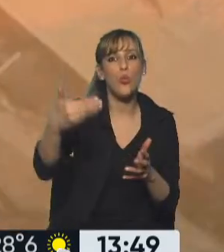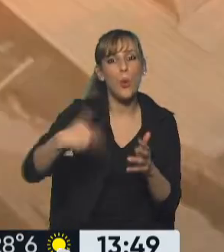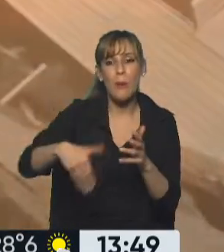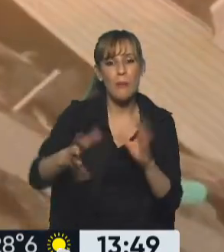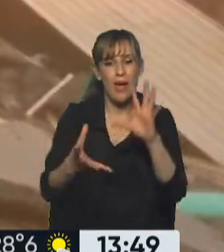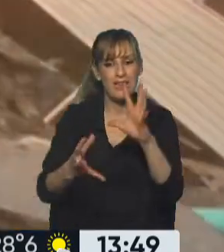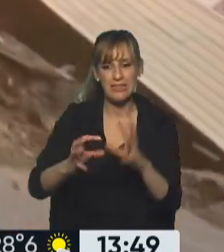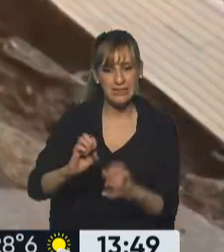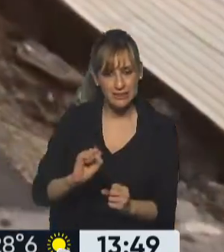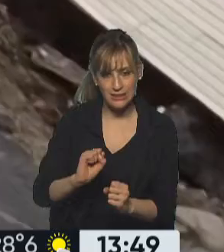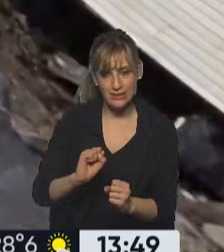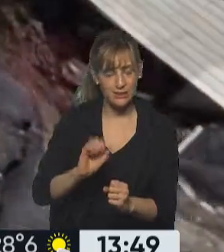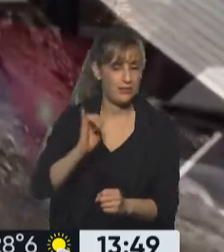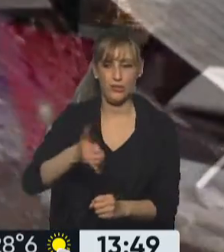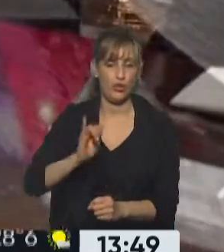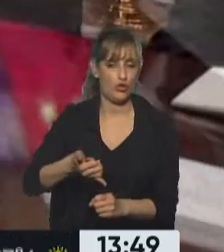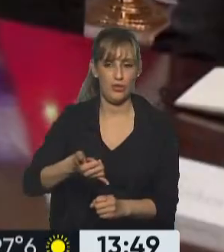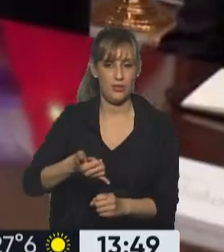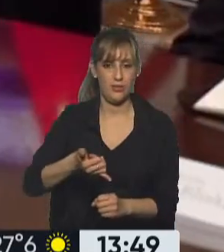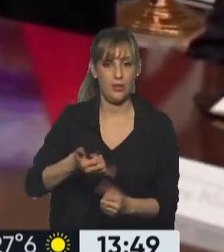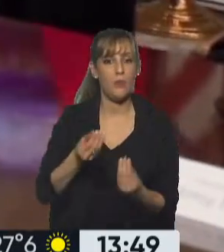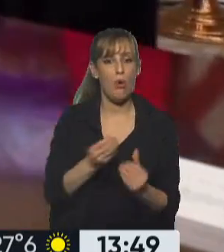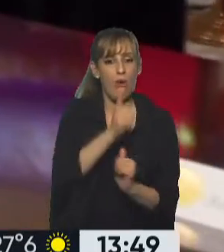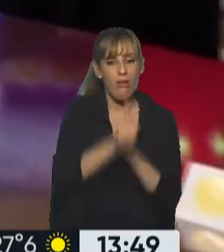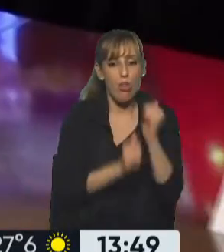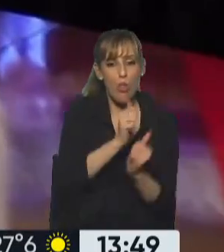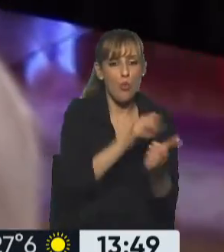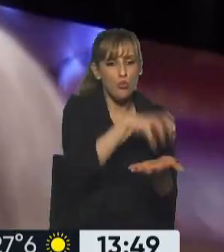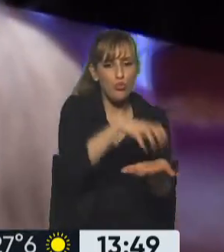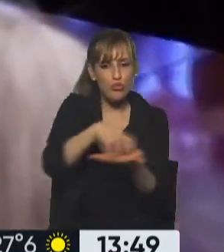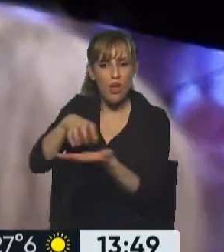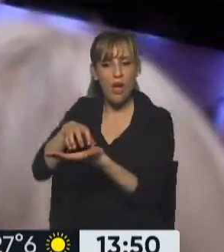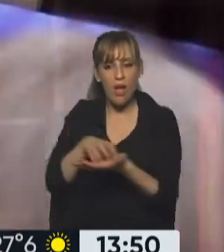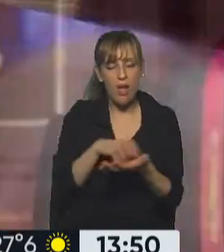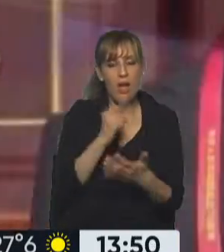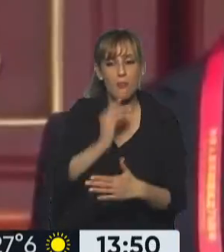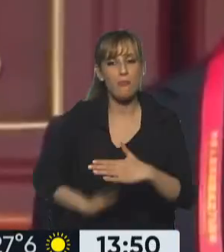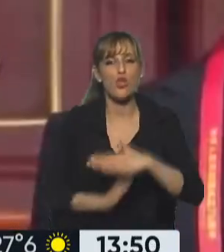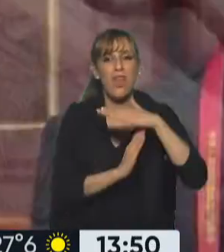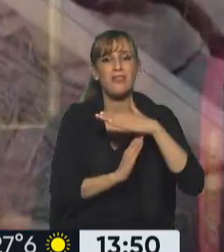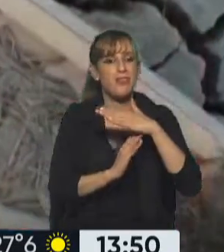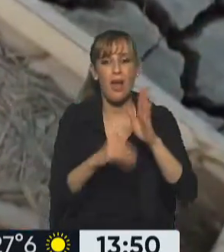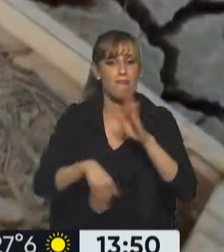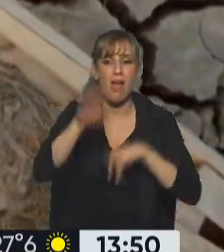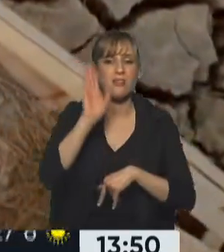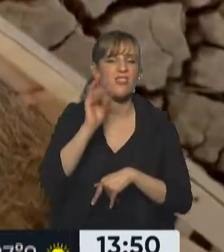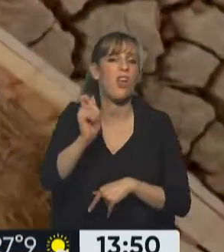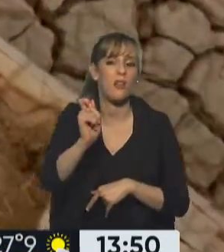mala conciencia de las principales potencias industriales del mundo, con Estados Unidos y China a la cabeza.